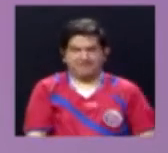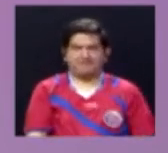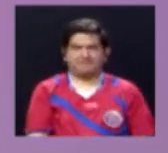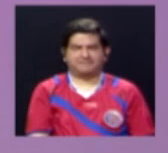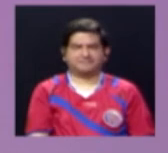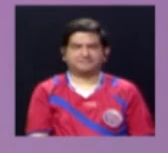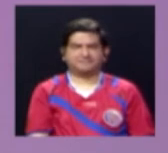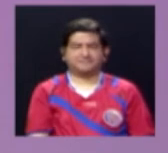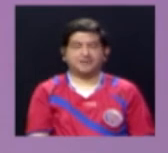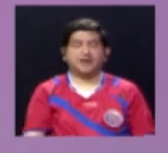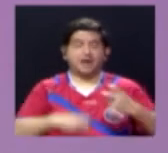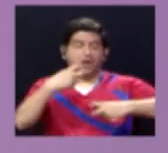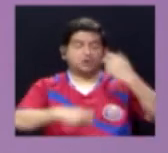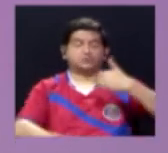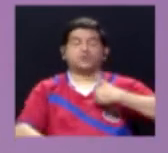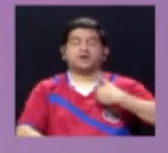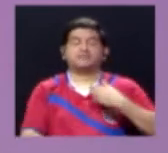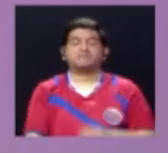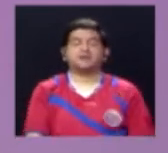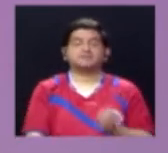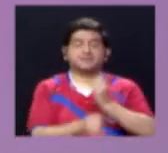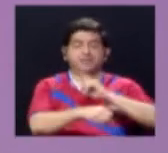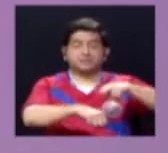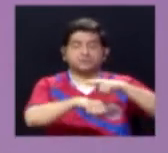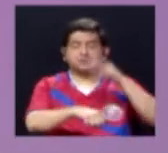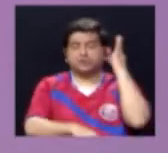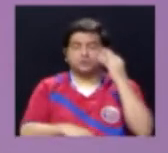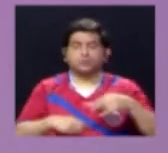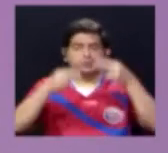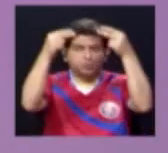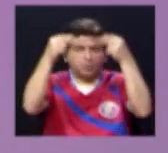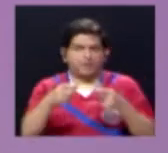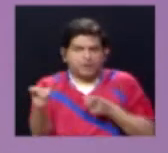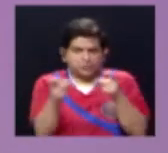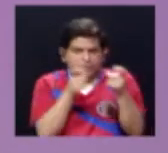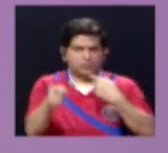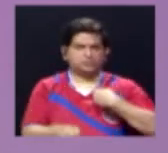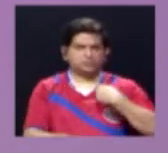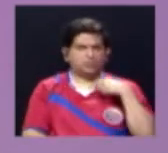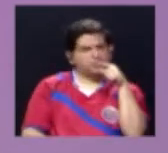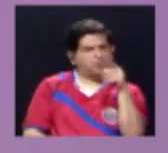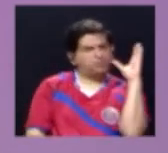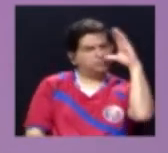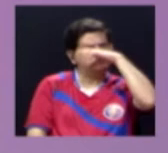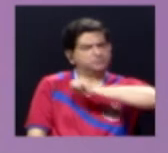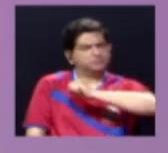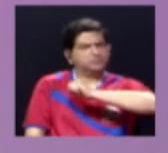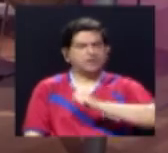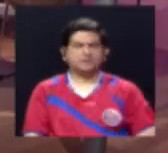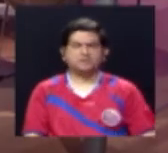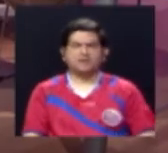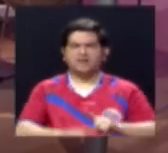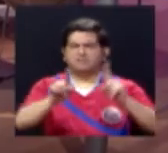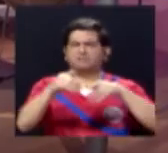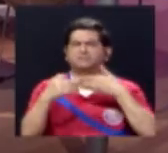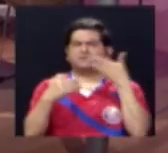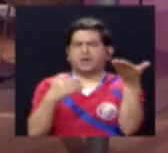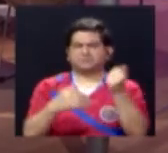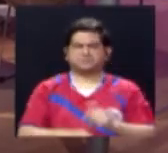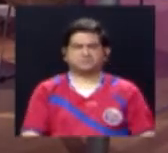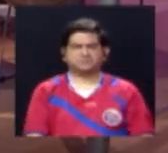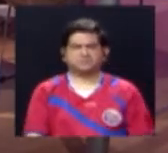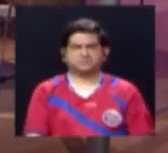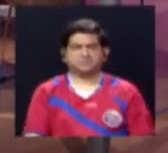los problemas que tiene el dínamo en el manejo de su presupuesto pero cuando nos llega a ir se da cuenta de muchas cosas y es